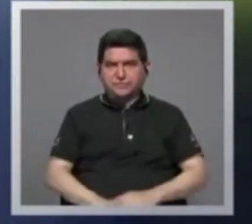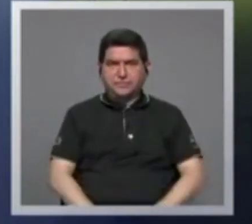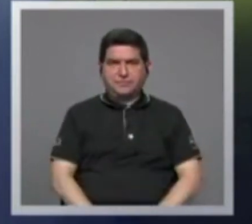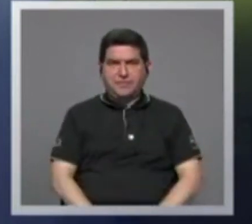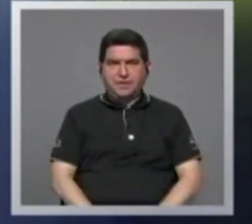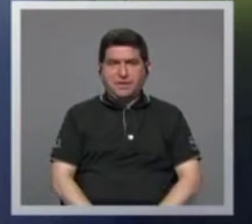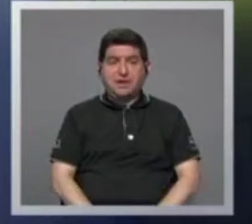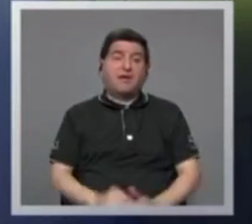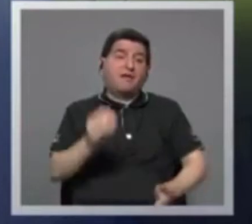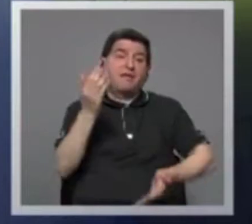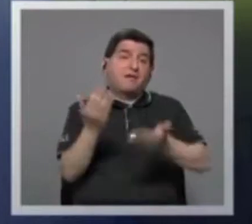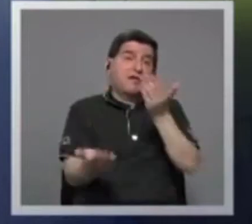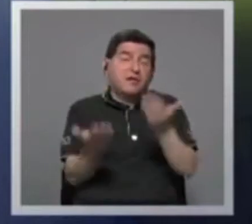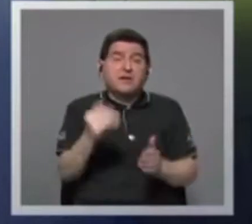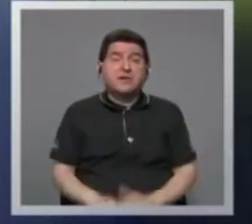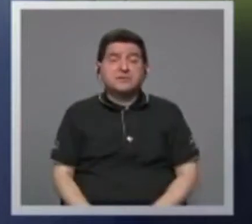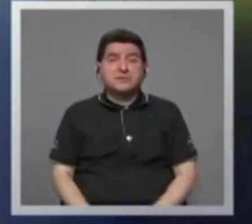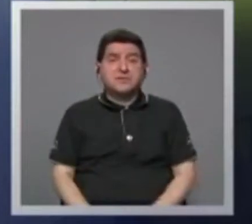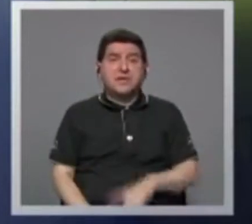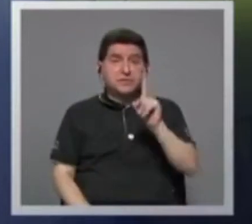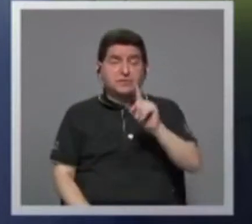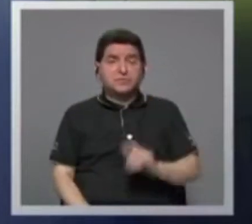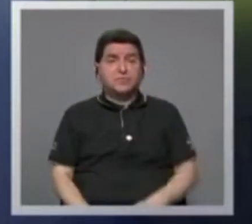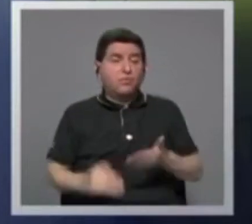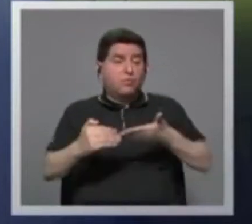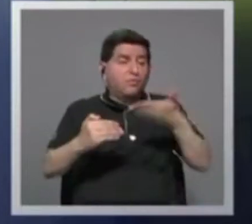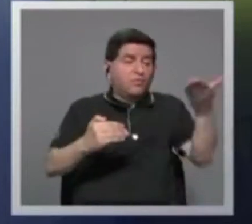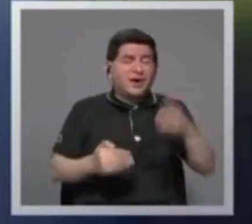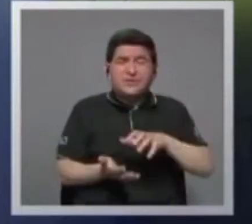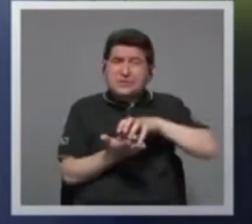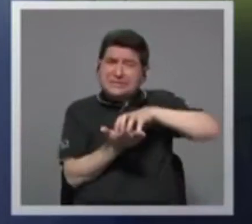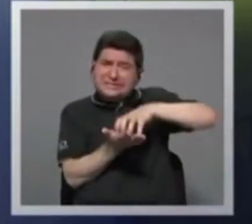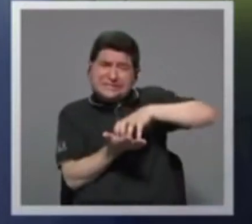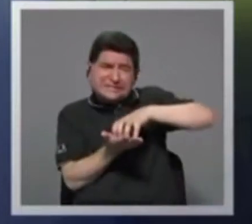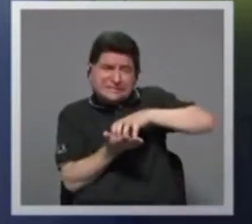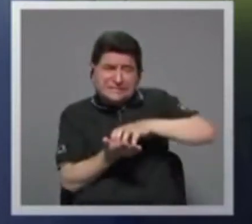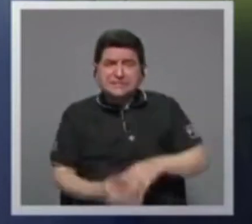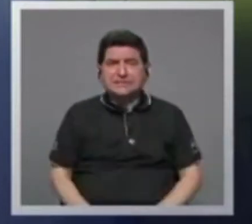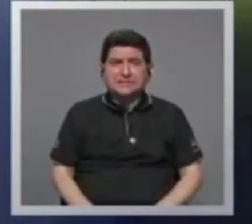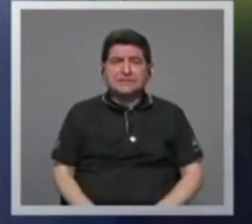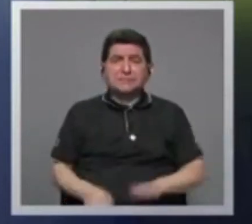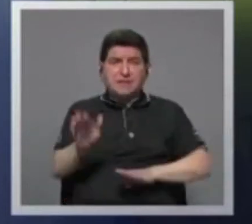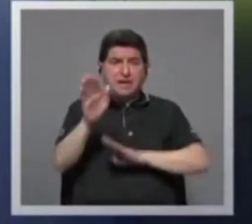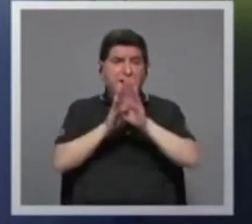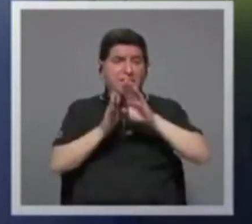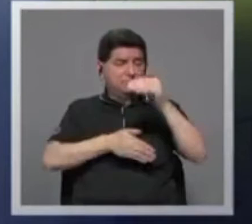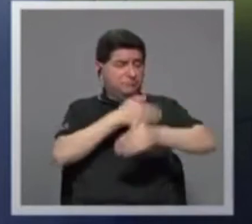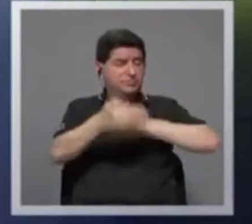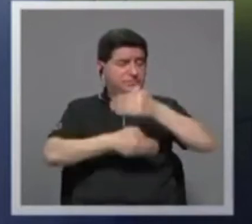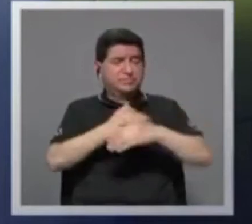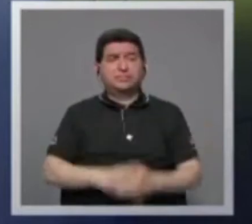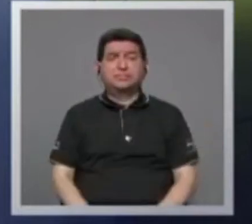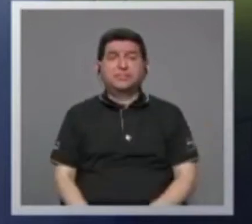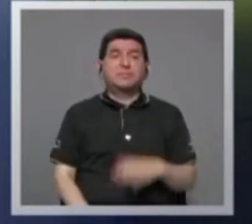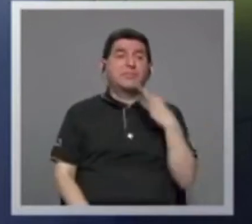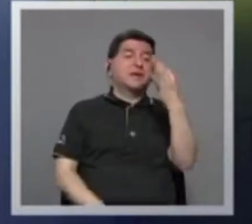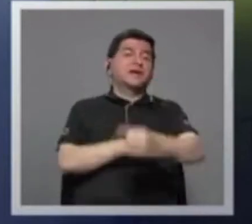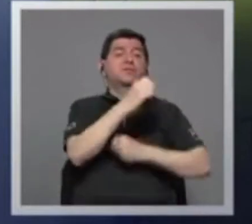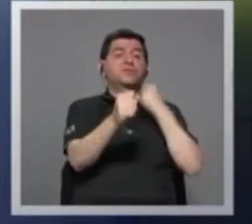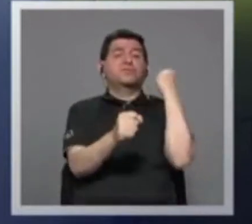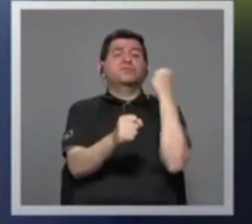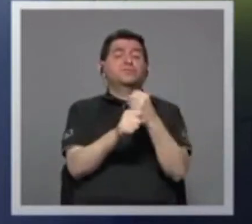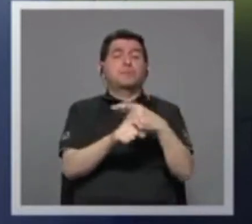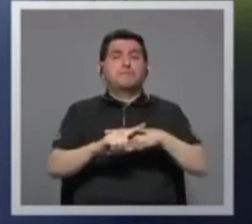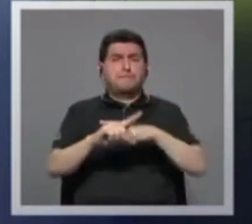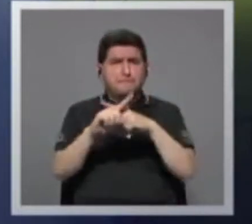es probablemente un factor que genera mucha inestabilidad en el sendero de desarrollo que tengamos en los próximos años,